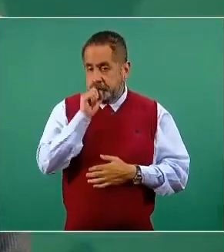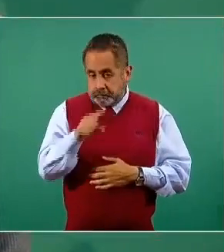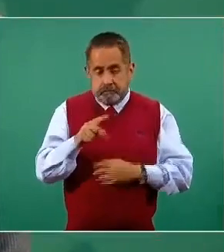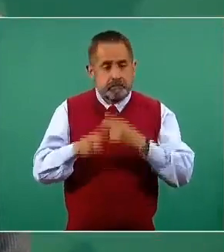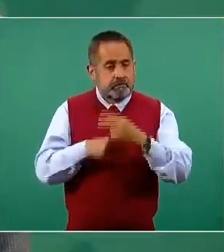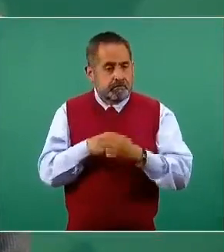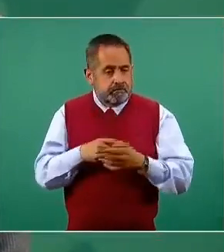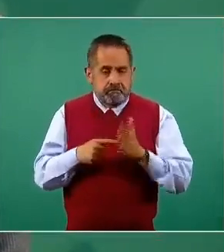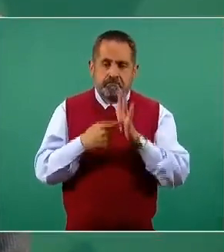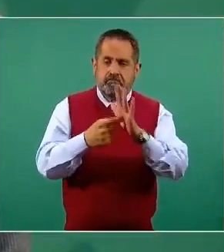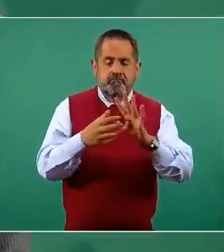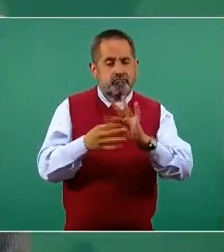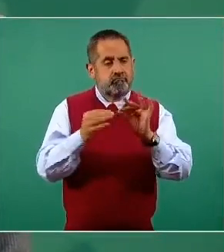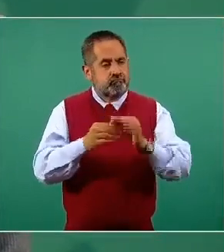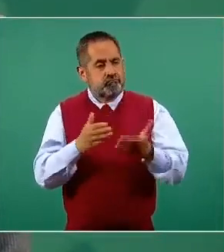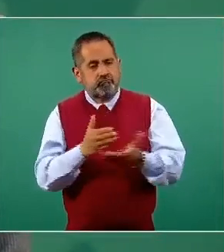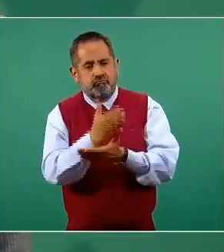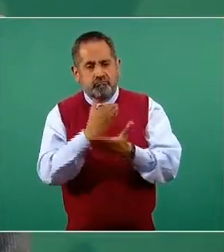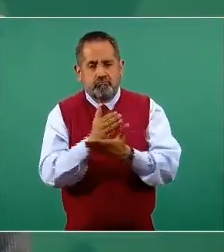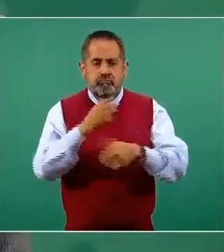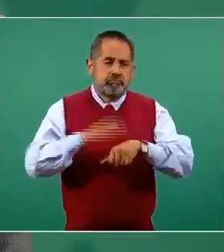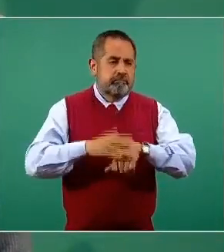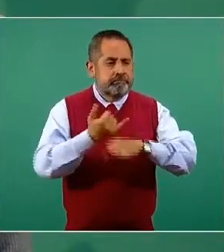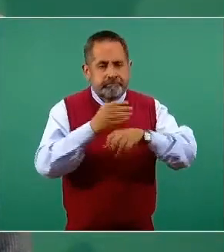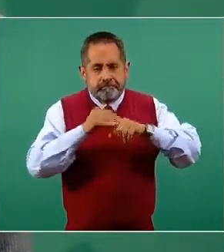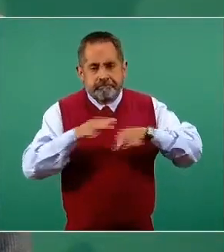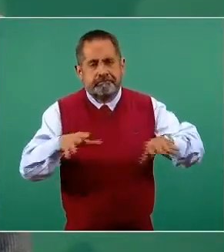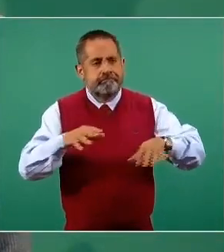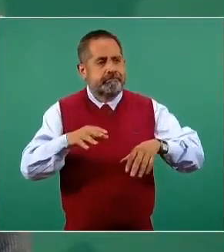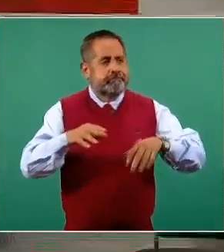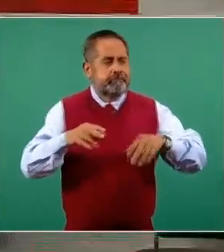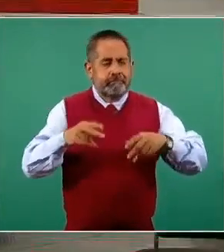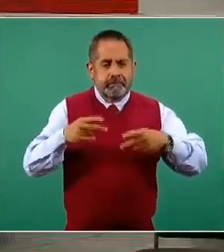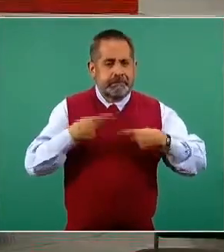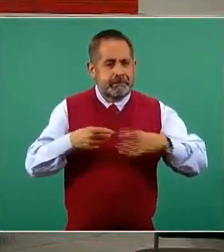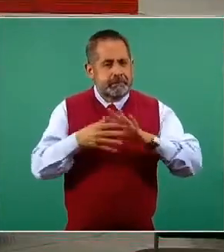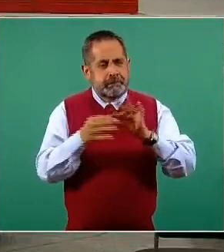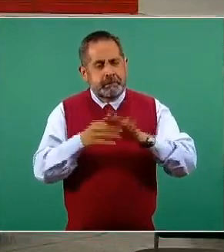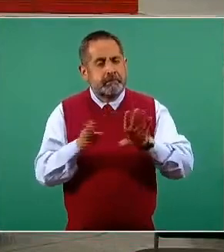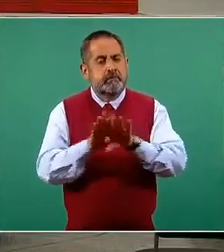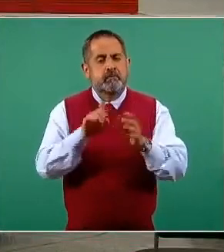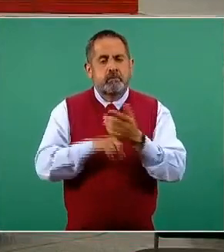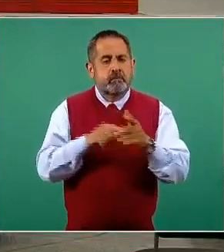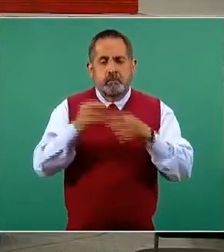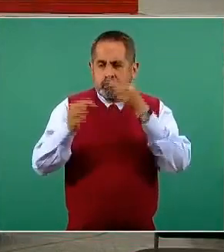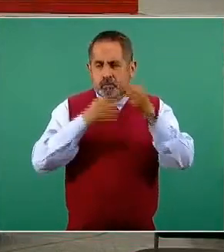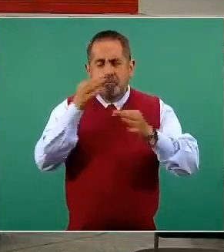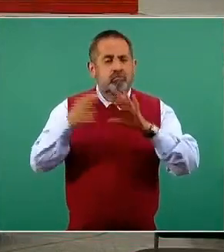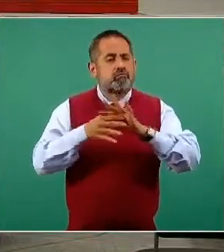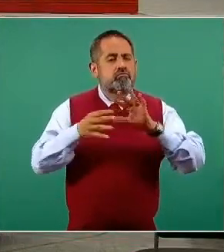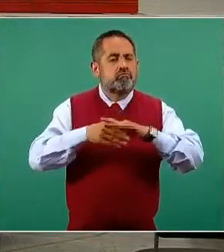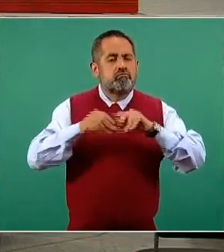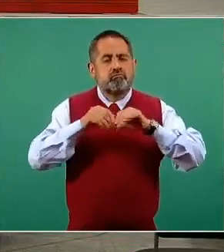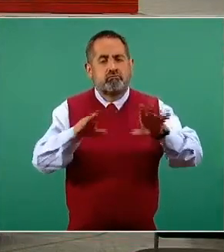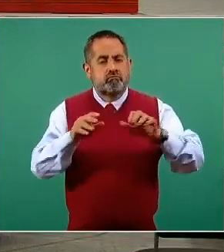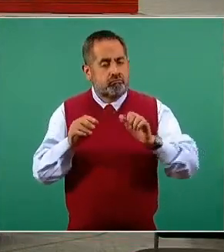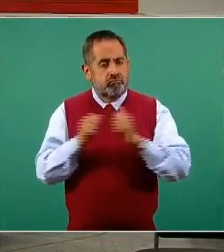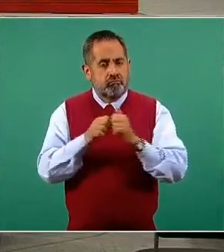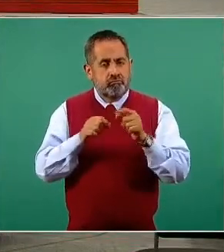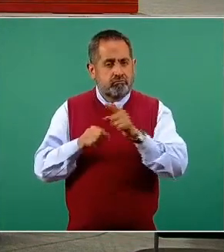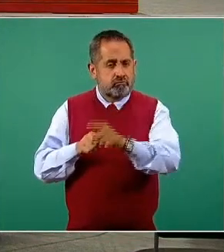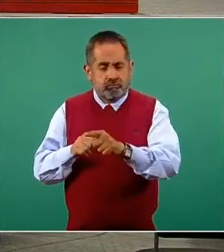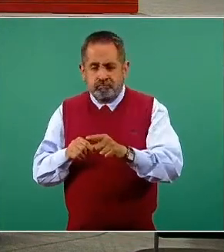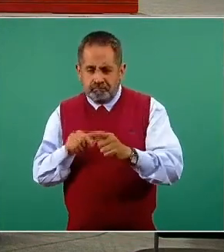de garantizar el acceso a la información a toda la población, un esfuerzo de difusión con interpretación,